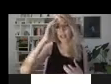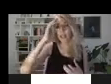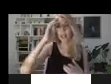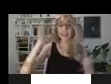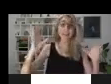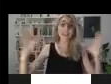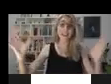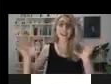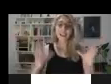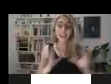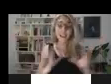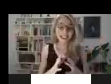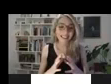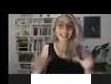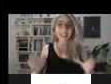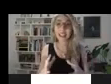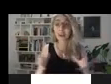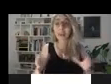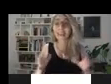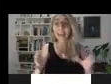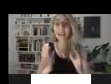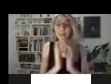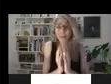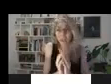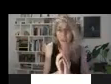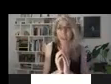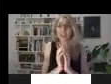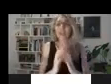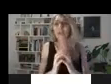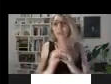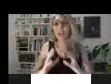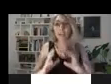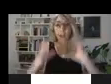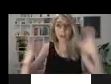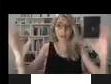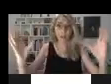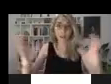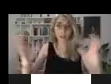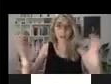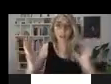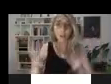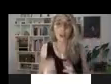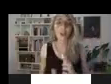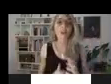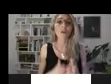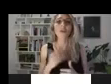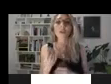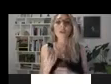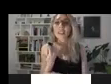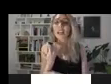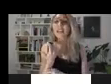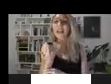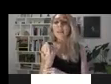situaciones, Argentina está en cierta desventaja en relación a su ubicación dentro del